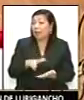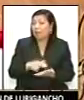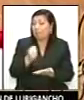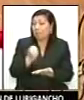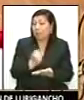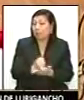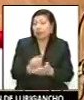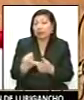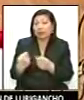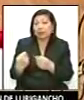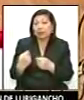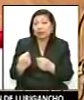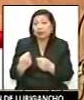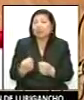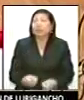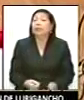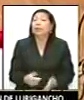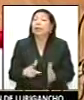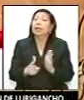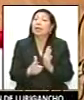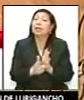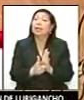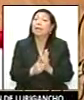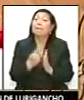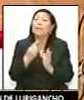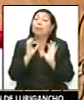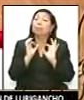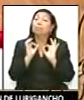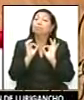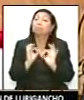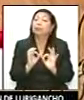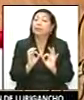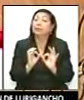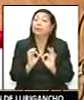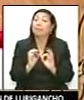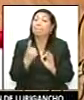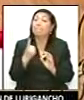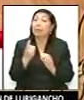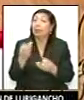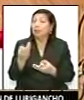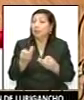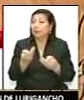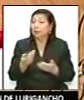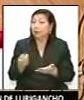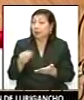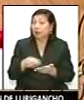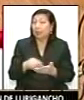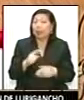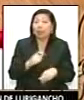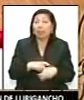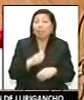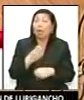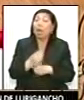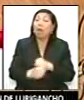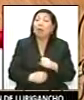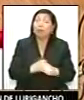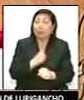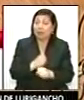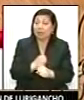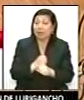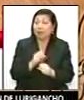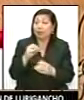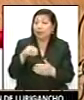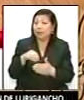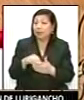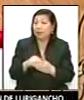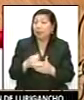por insistencia la autógrafa de la ley que busca precisar que para el cálculo de la compensación por tiempo de servicio que se otorga